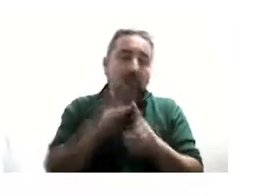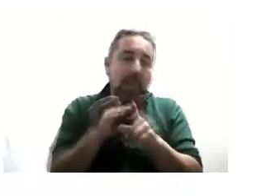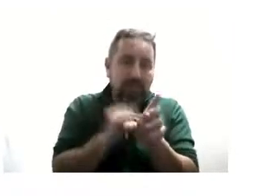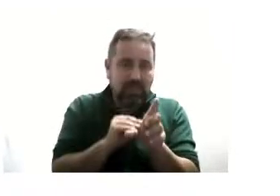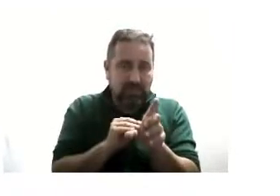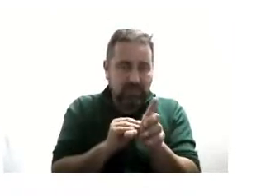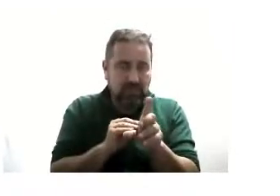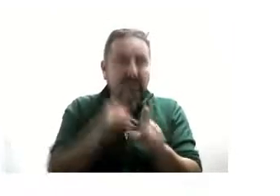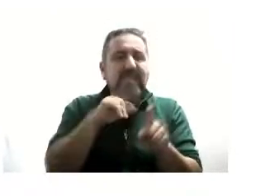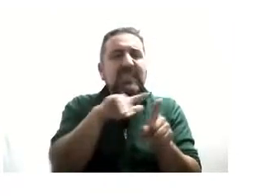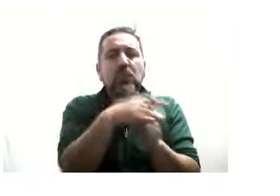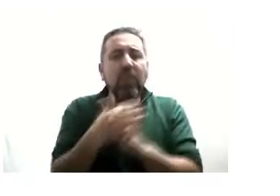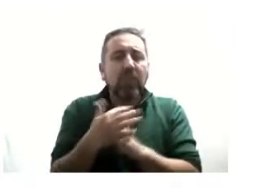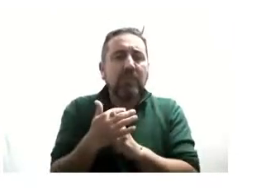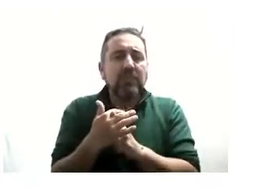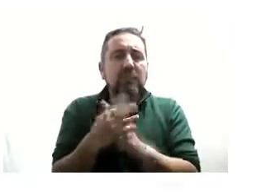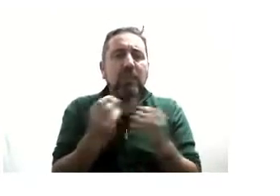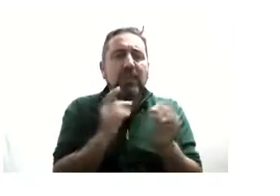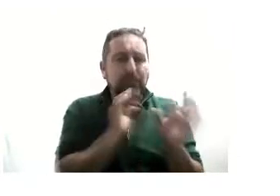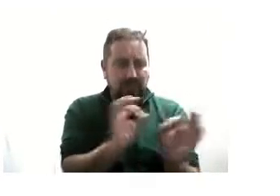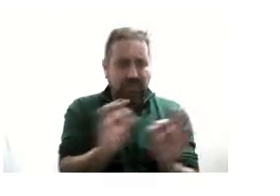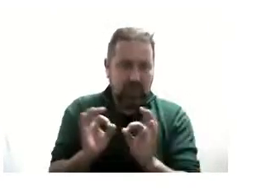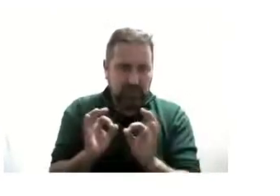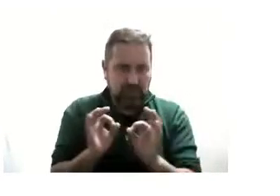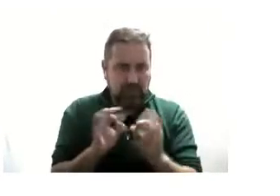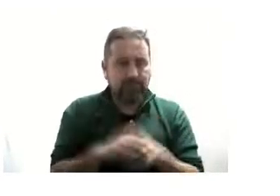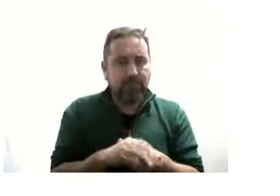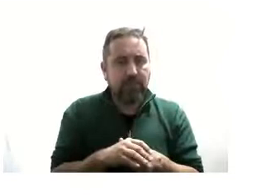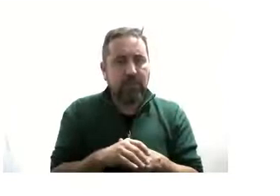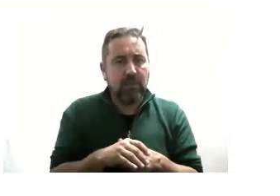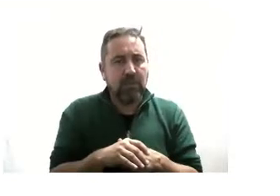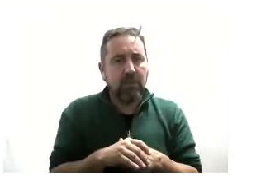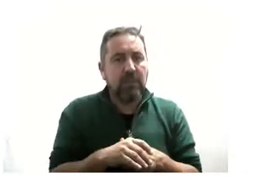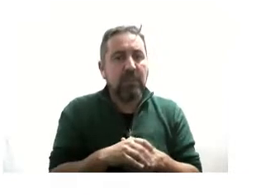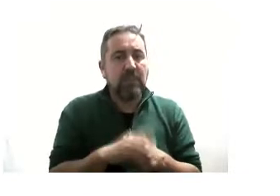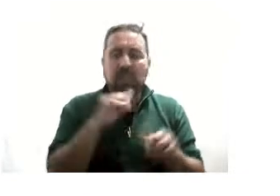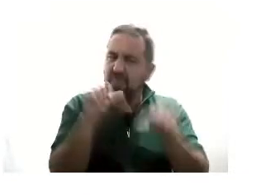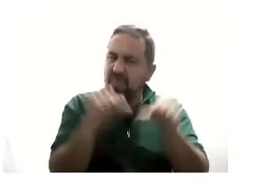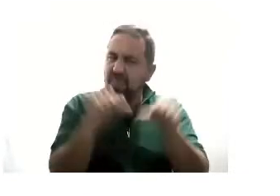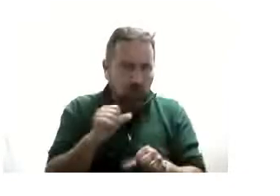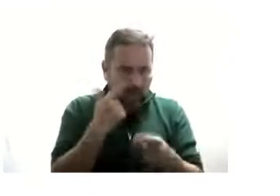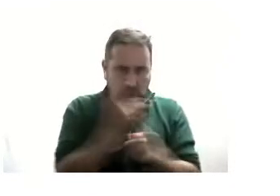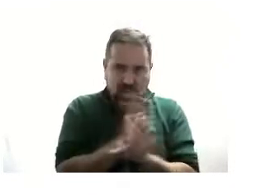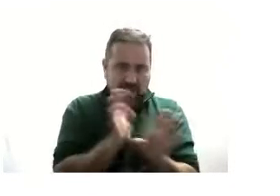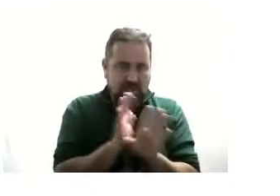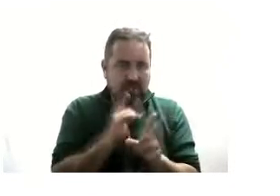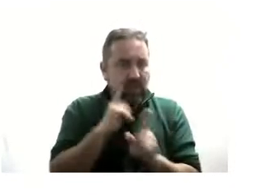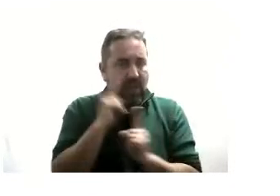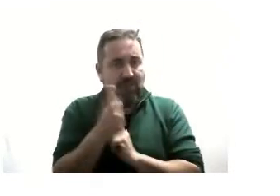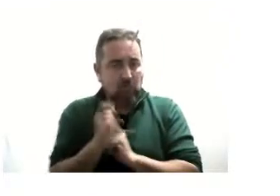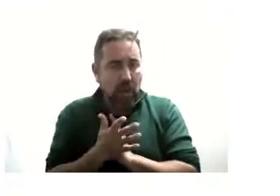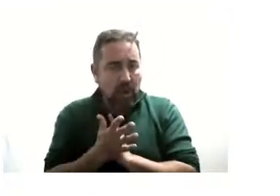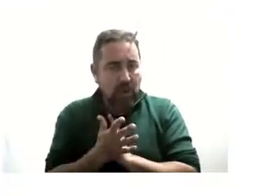Son situaciones muy, muy específicas. La cirugía no tiene nada que ver con la cirugía de oído habitual. La verdad es